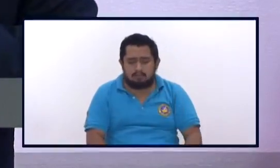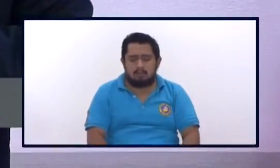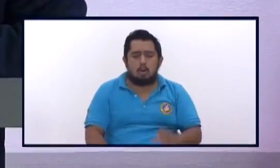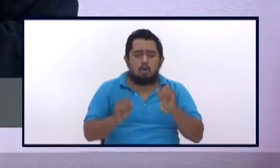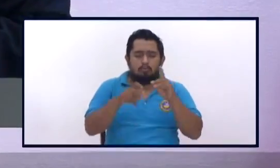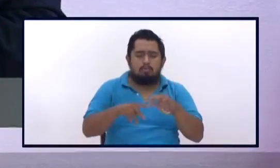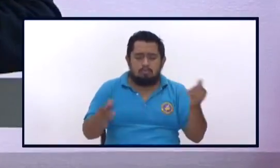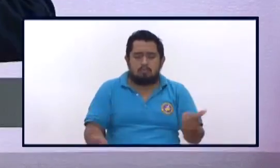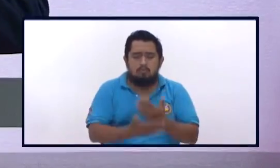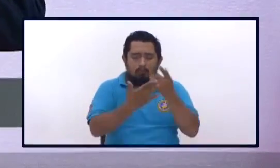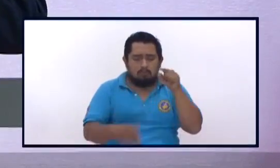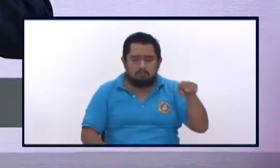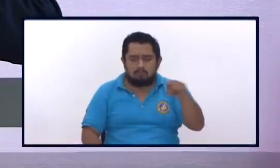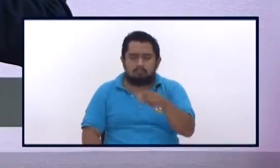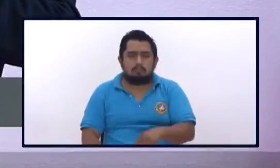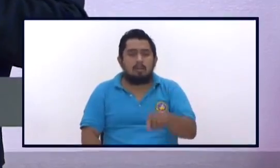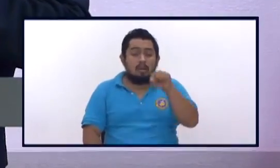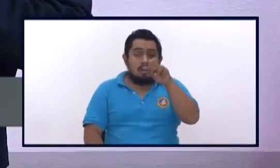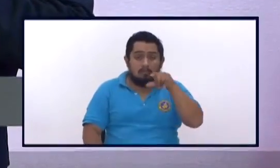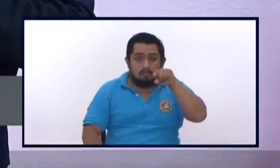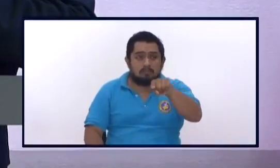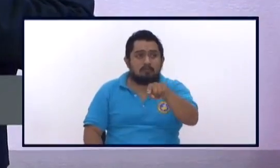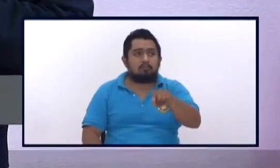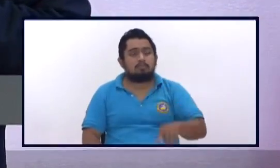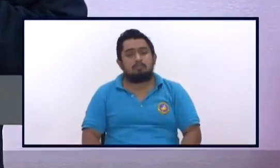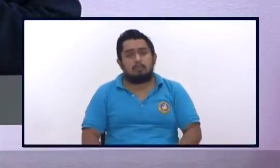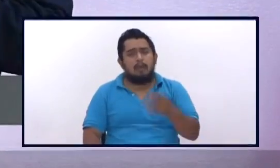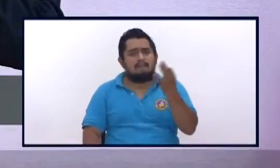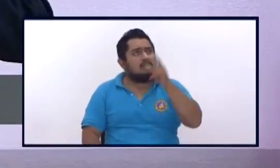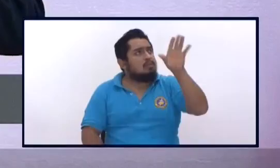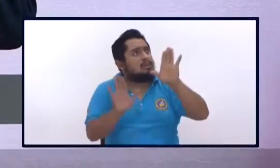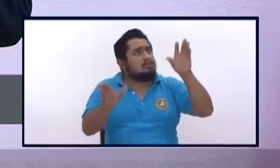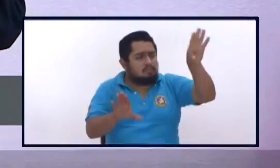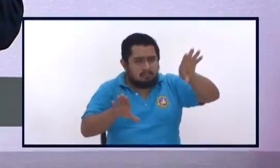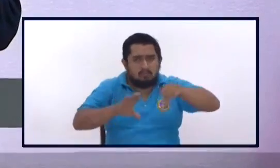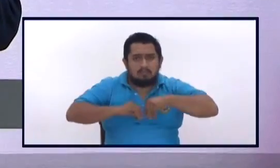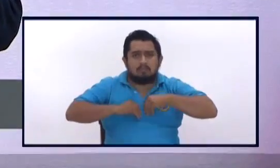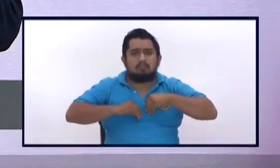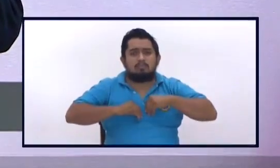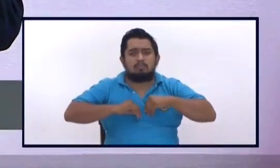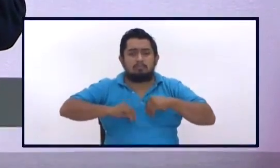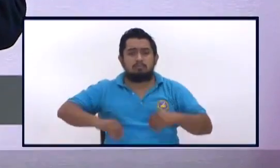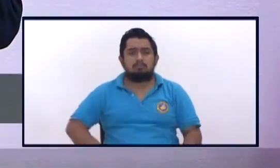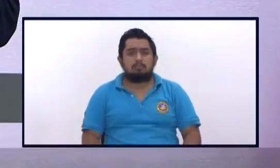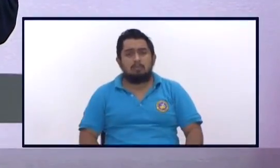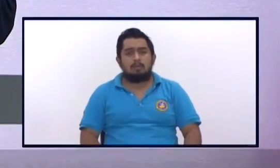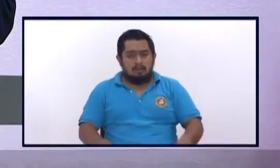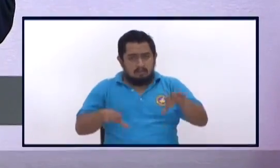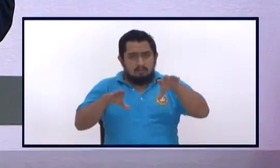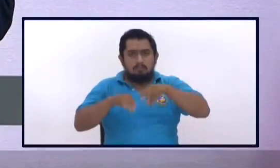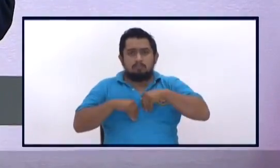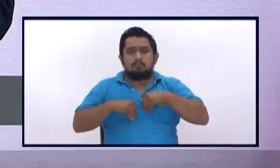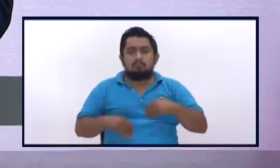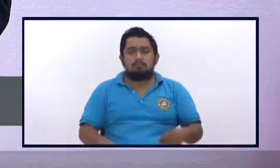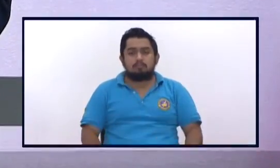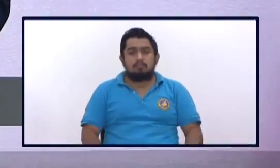oportunidades amigos hermano pídele a jesús que te acepte como hijo